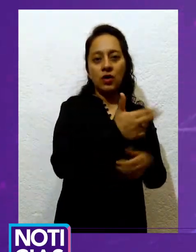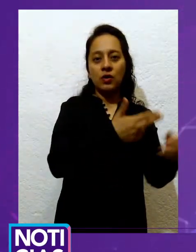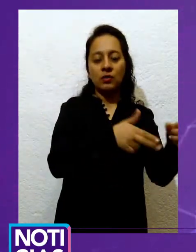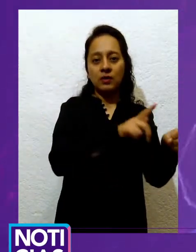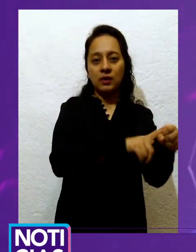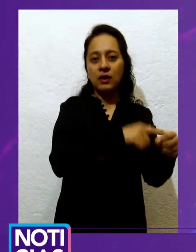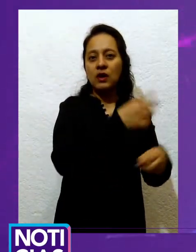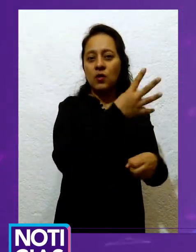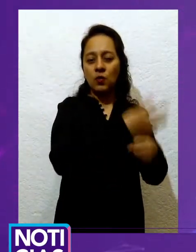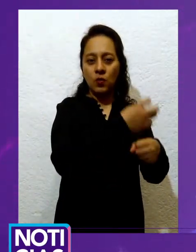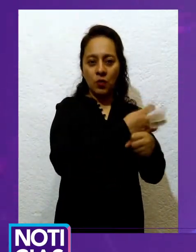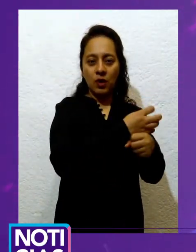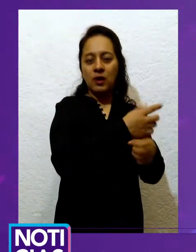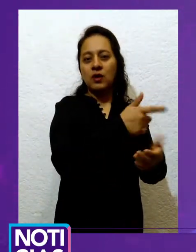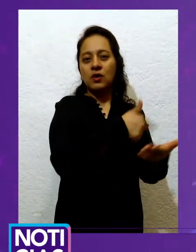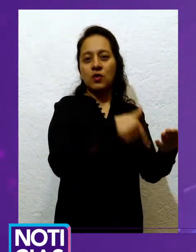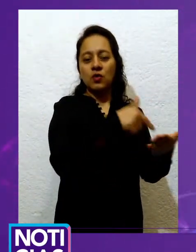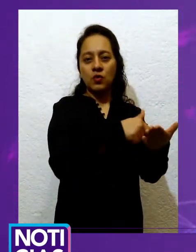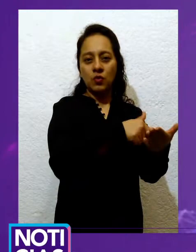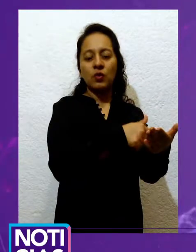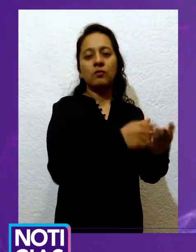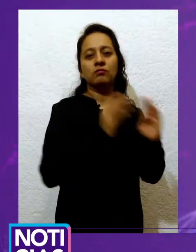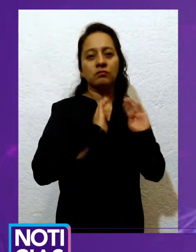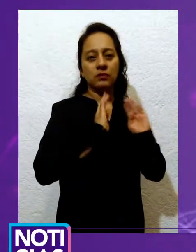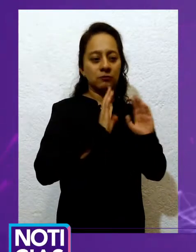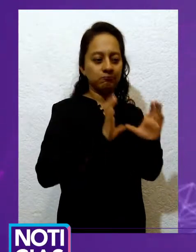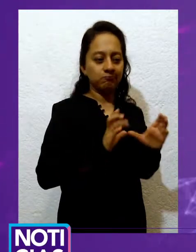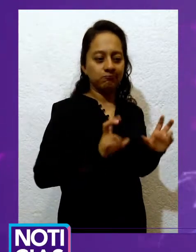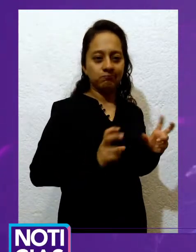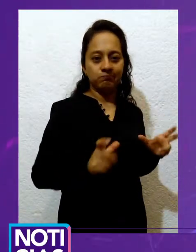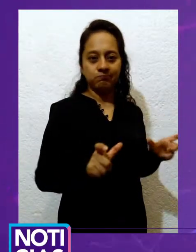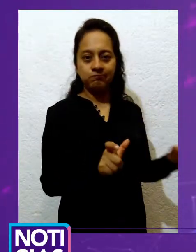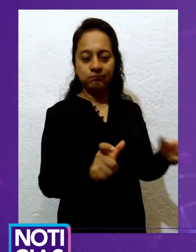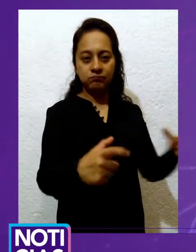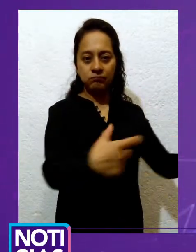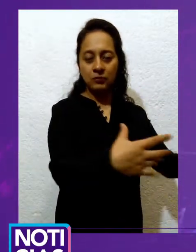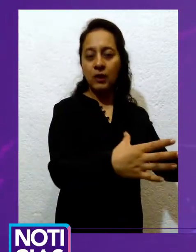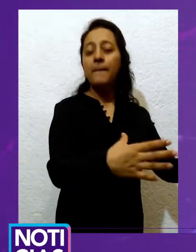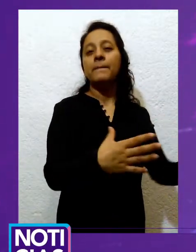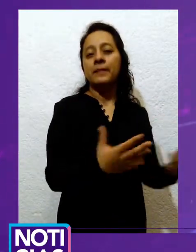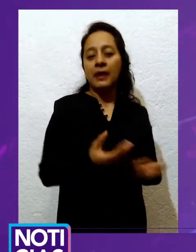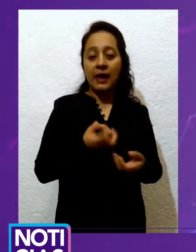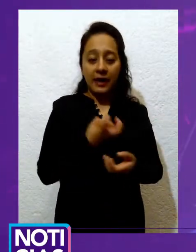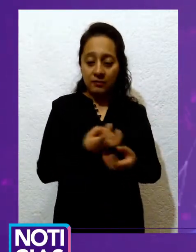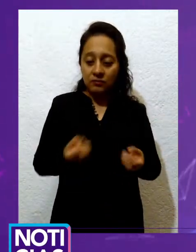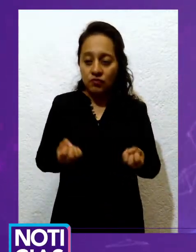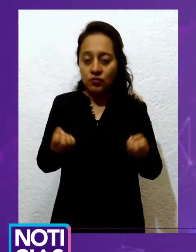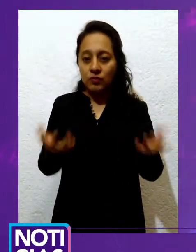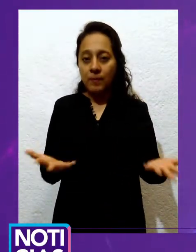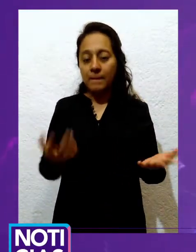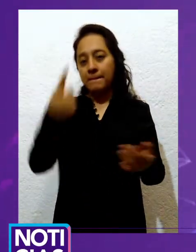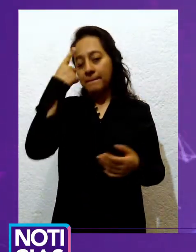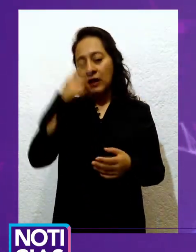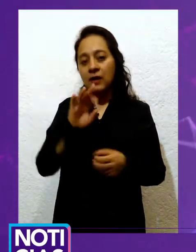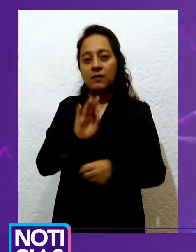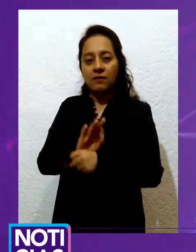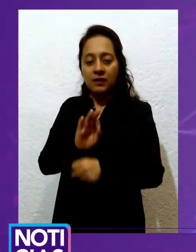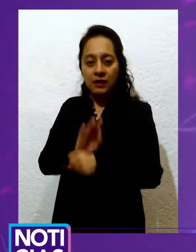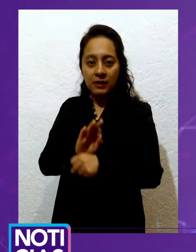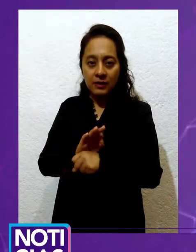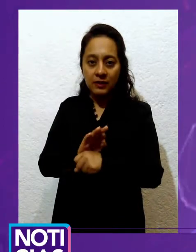sanitaria que atraviesa a nuestro país el objetivo en común es complementar las capacidades del sistema nacional de salud